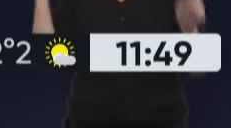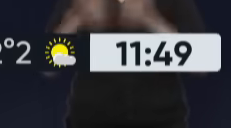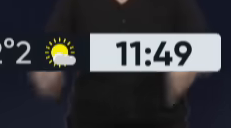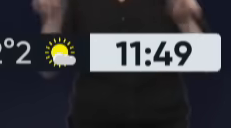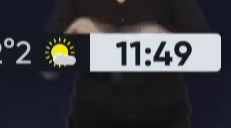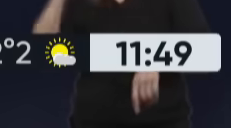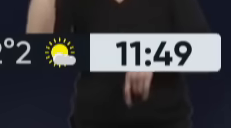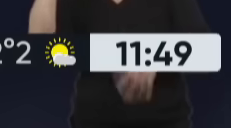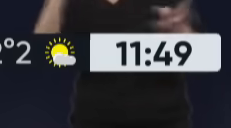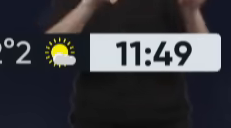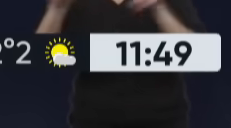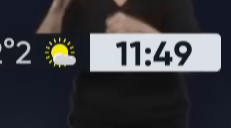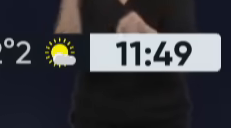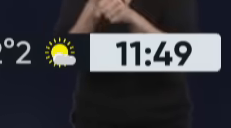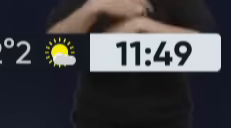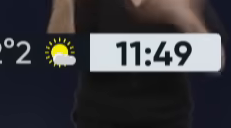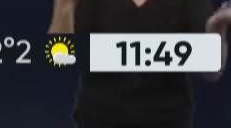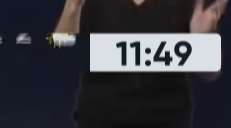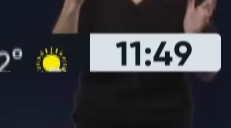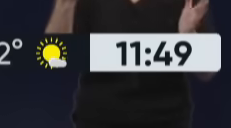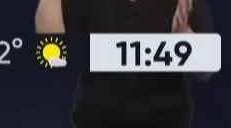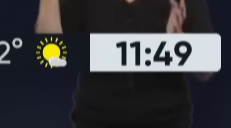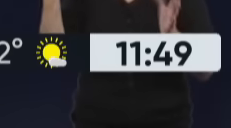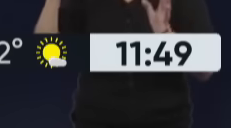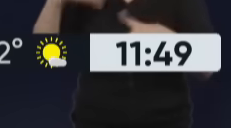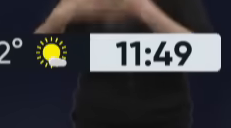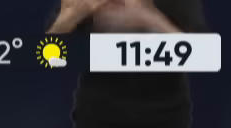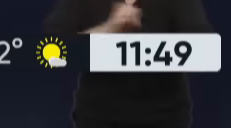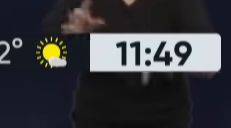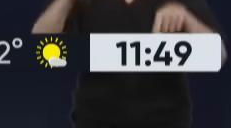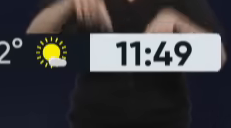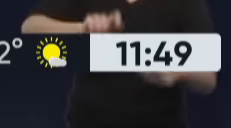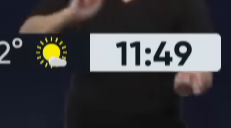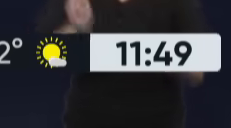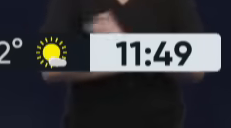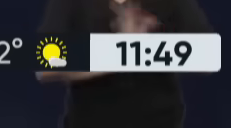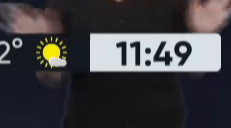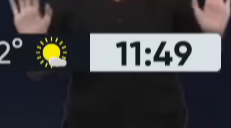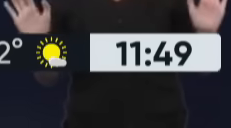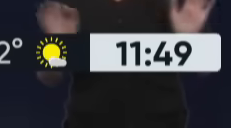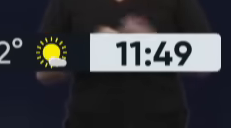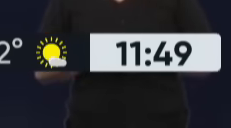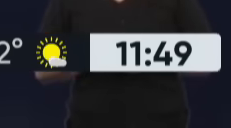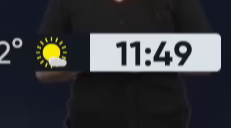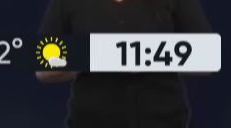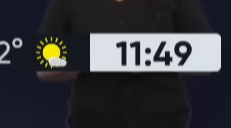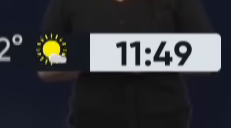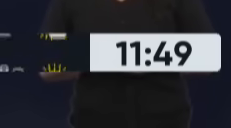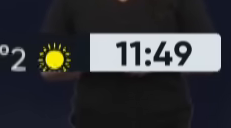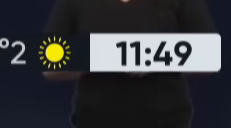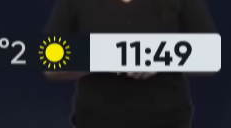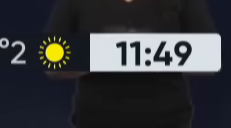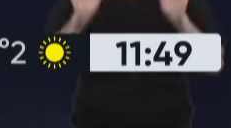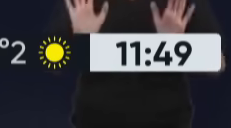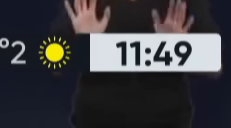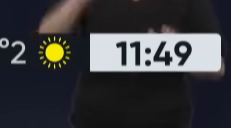para cualquier otro tipo de cuestiones, como la que de hecho sugieren estos trascendidos sobre